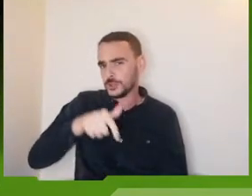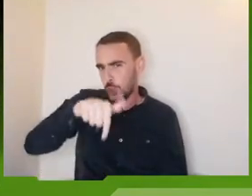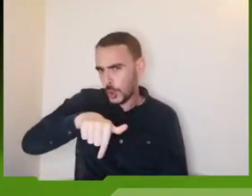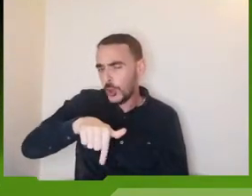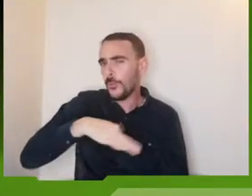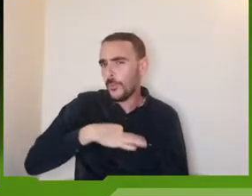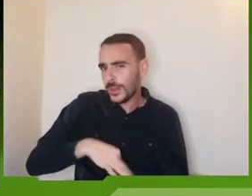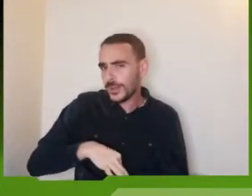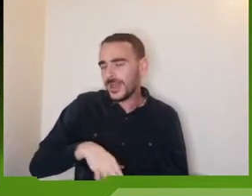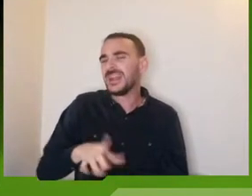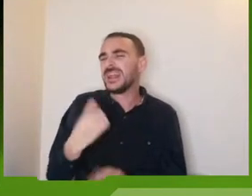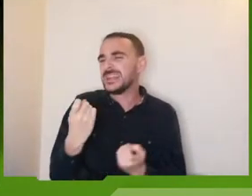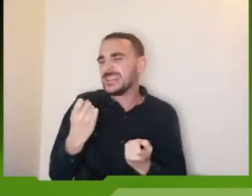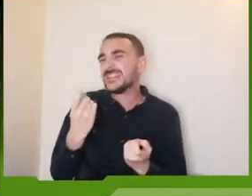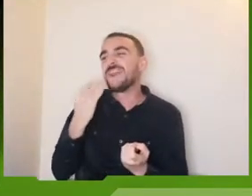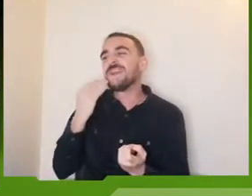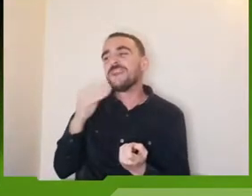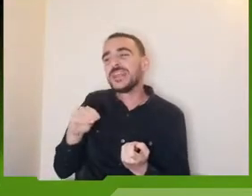bechamel?